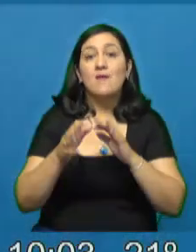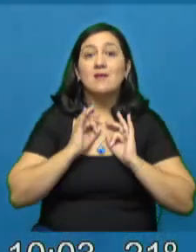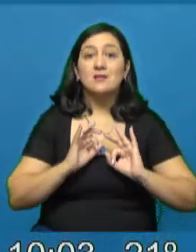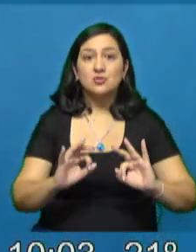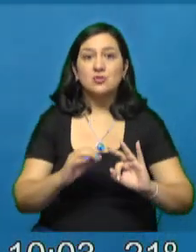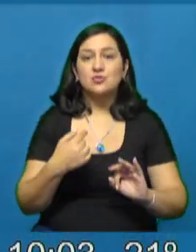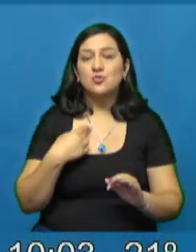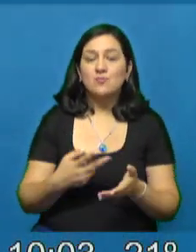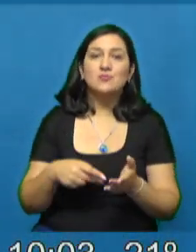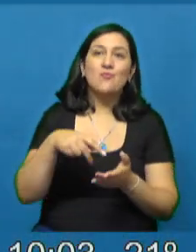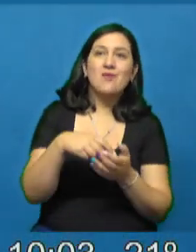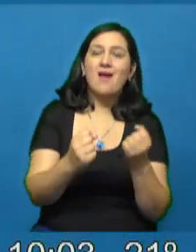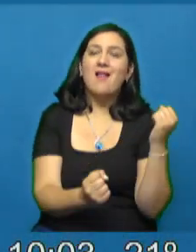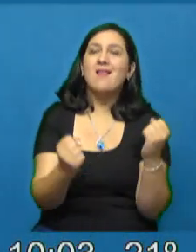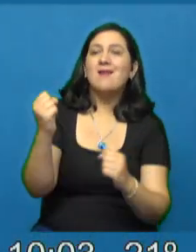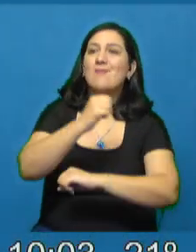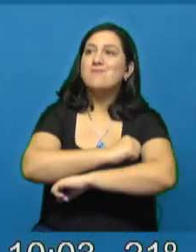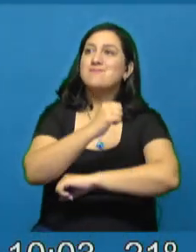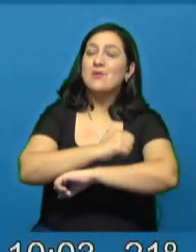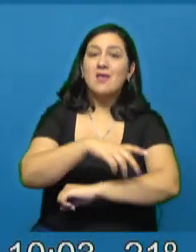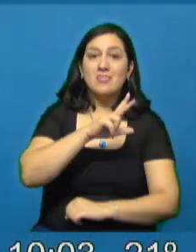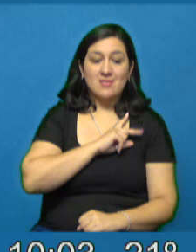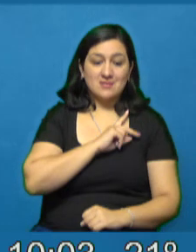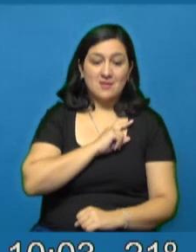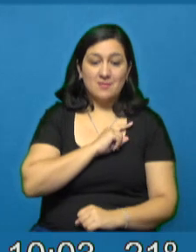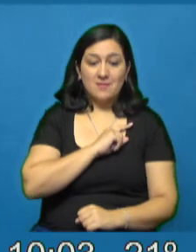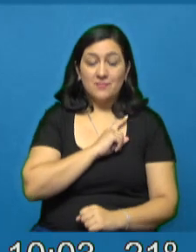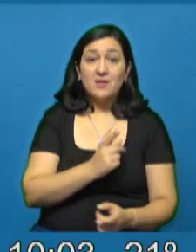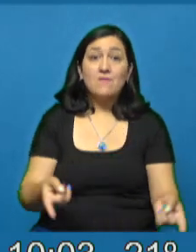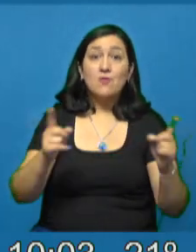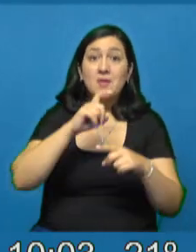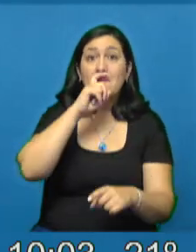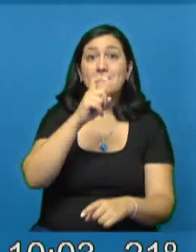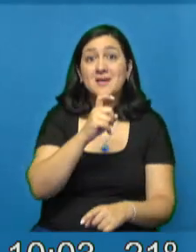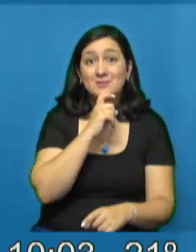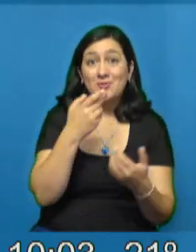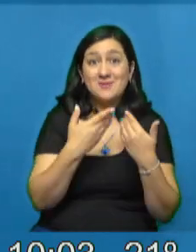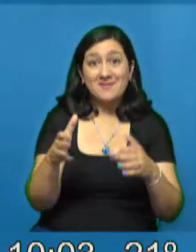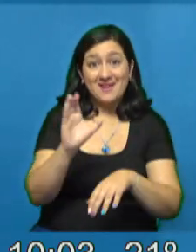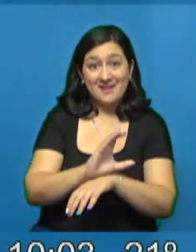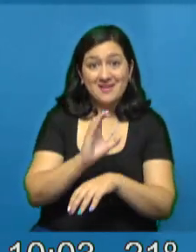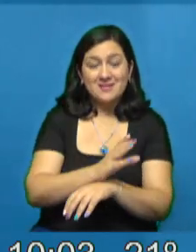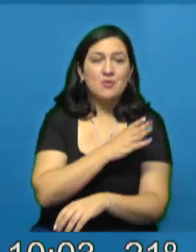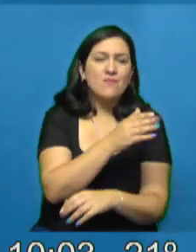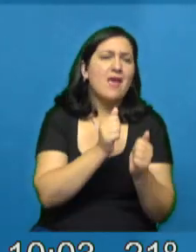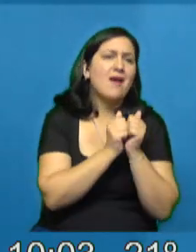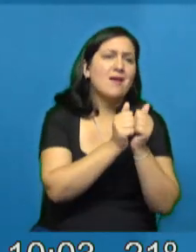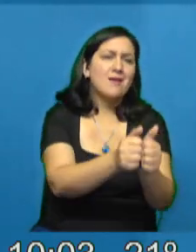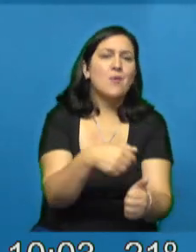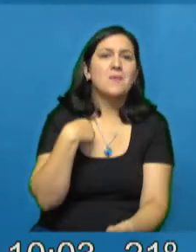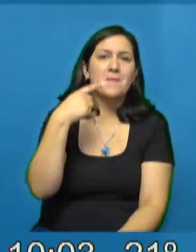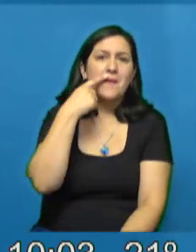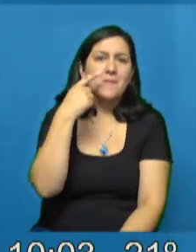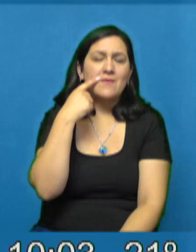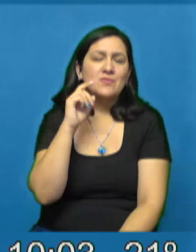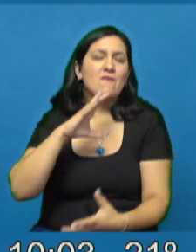yo me subía al camión en diciembre y me bajaba en marzo cuando empezaban las clases de vuelta, ¿no? Claro. Iba con él para todos lados. Es una manera muy